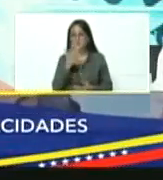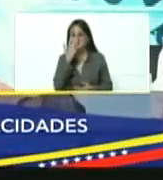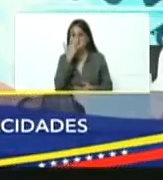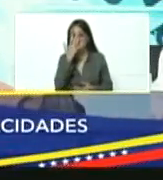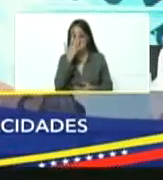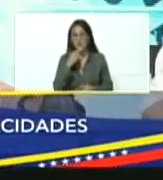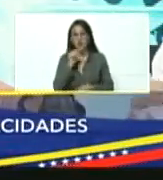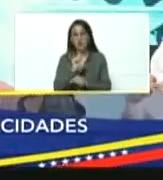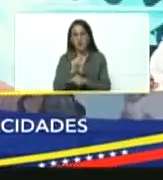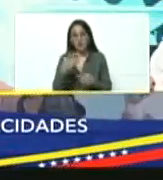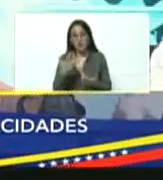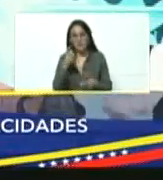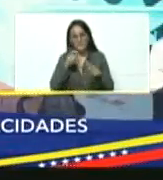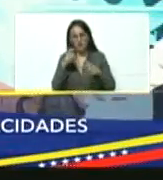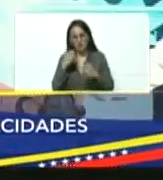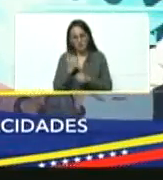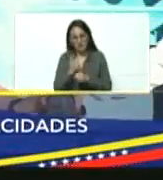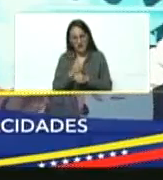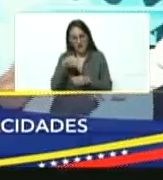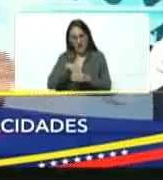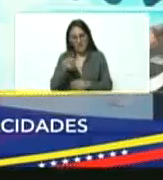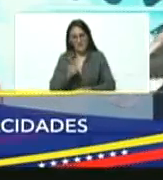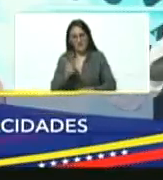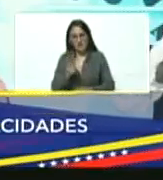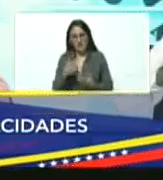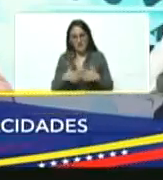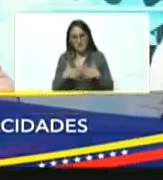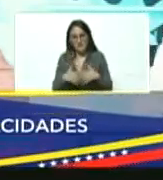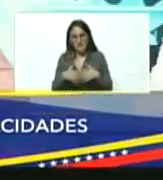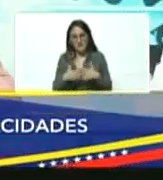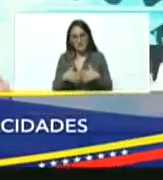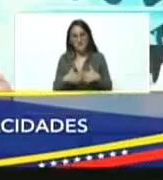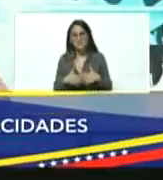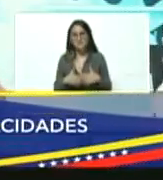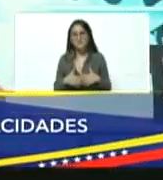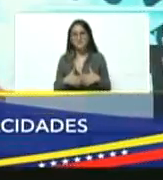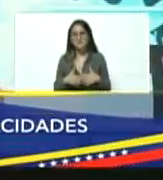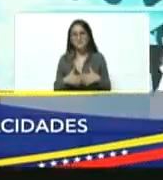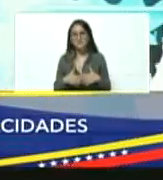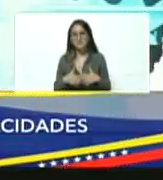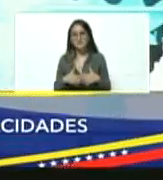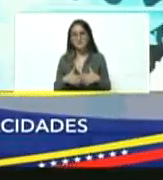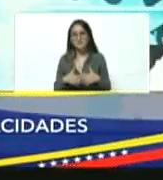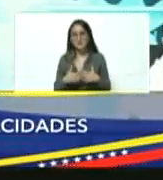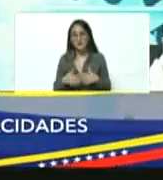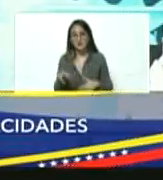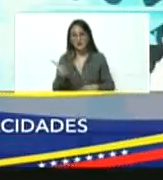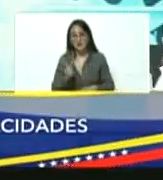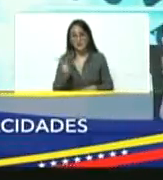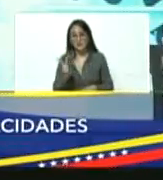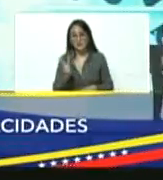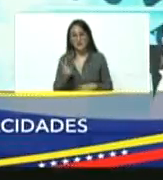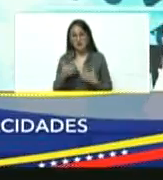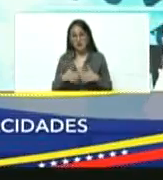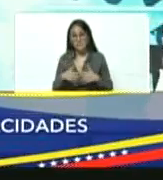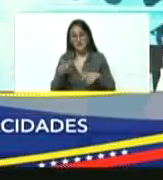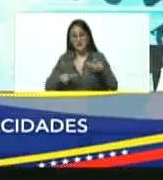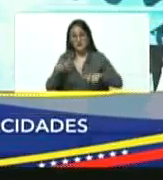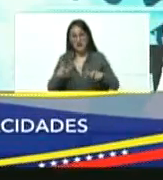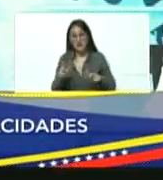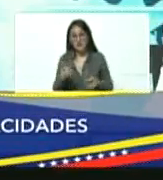industriales venezolanos, le digo a los empresarios venezolanos, aparten